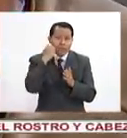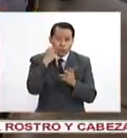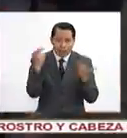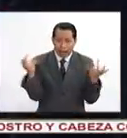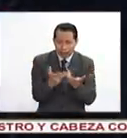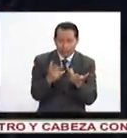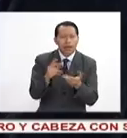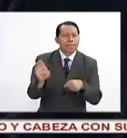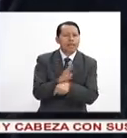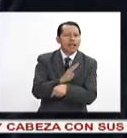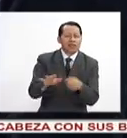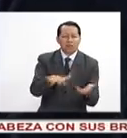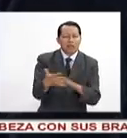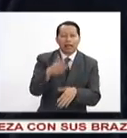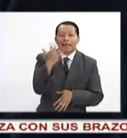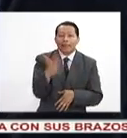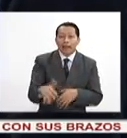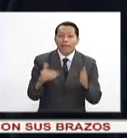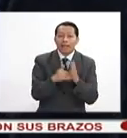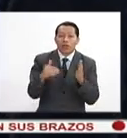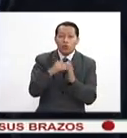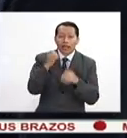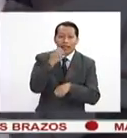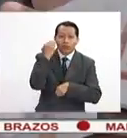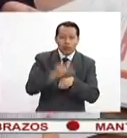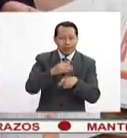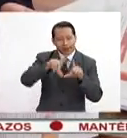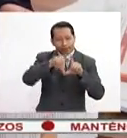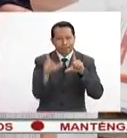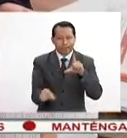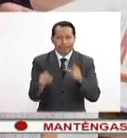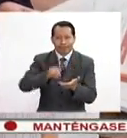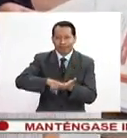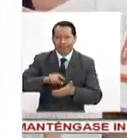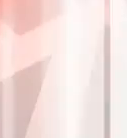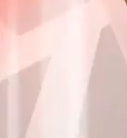y va a beneficiar a cerca de 10 millones de estudiantes en todo el país.